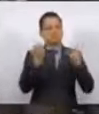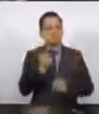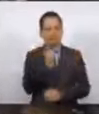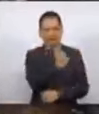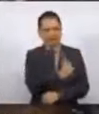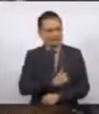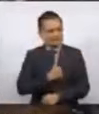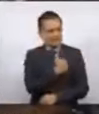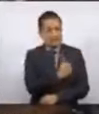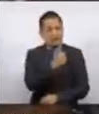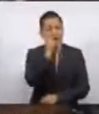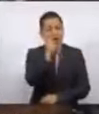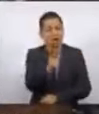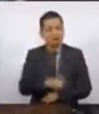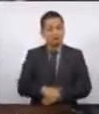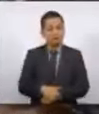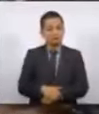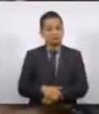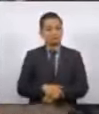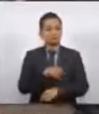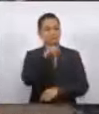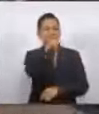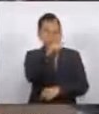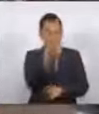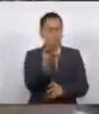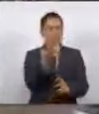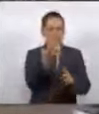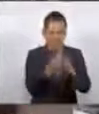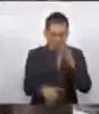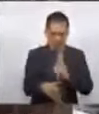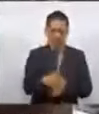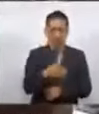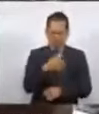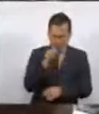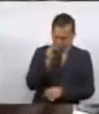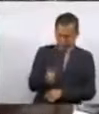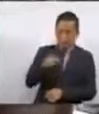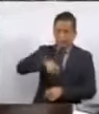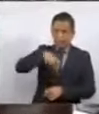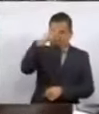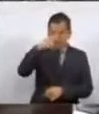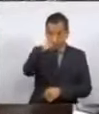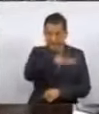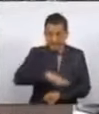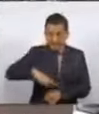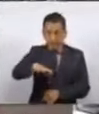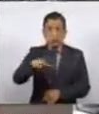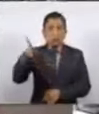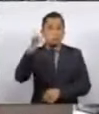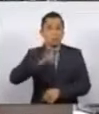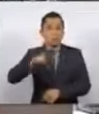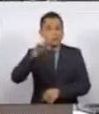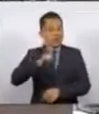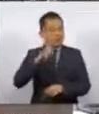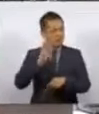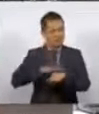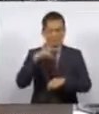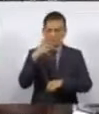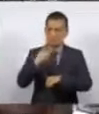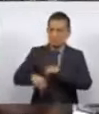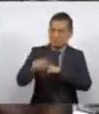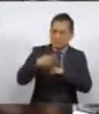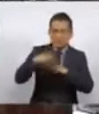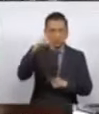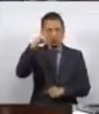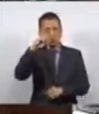reconocer que en México las mujeres nos enfrentamos a mayores condiciones de vulnerabilidad e inequidad. No